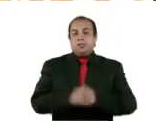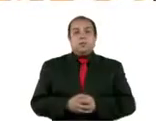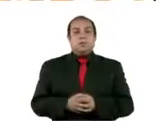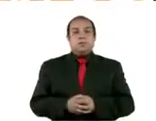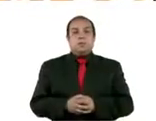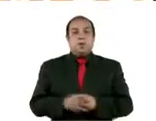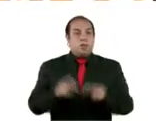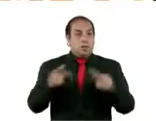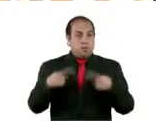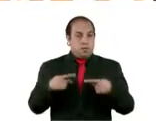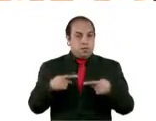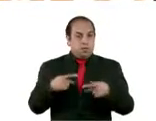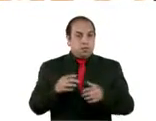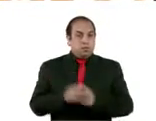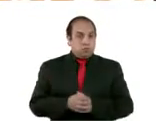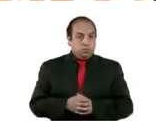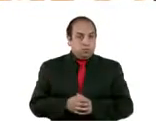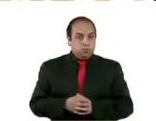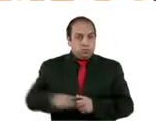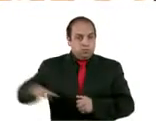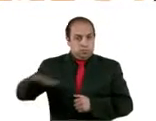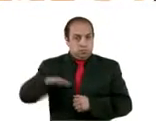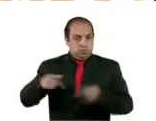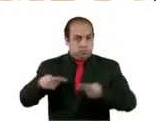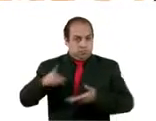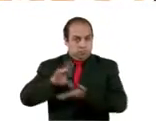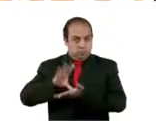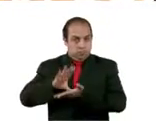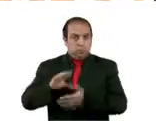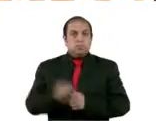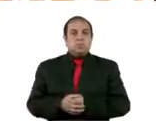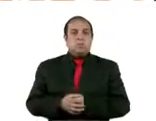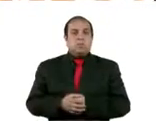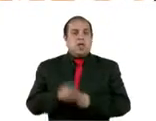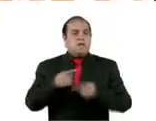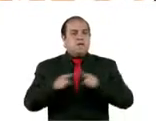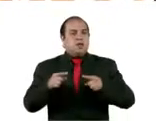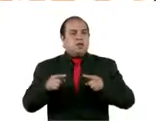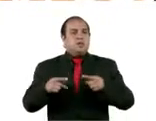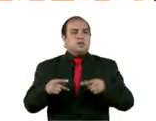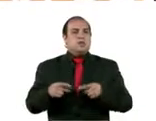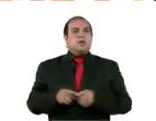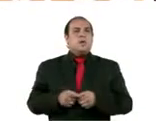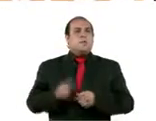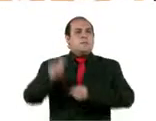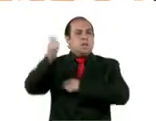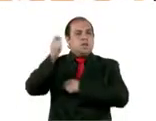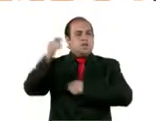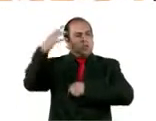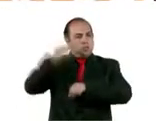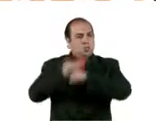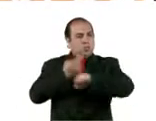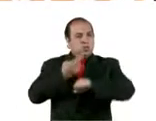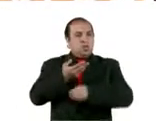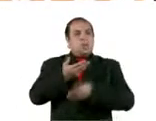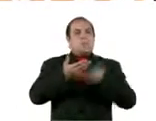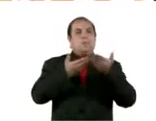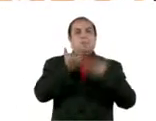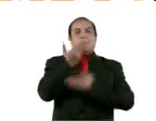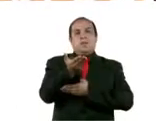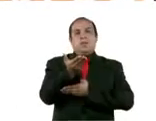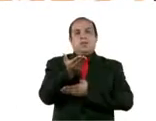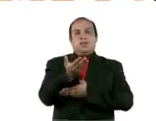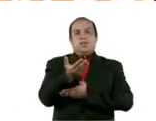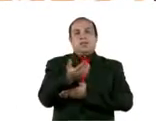las personas. Y a diferencia de la pensión de adulto mayor, es una solicitud a valoración de que efectivamente